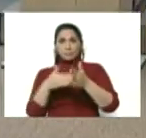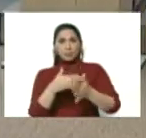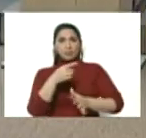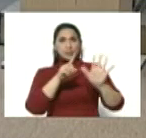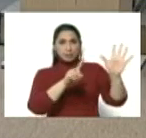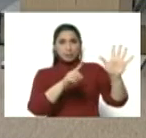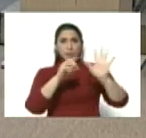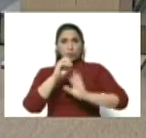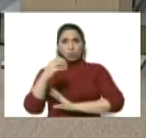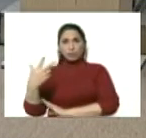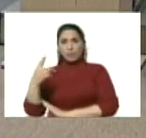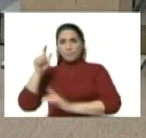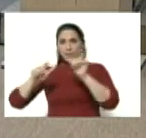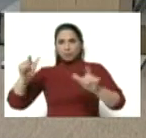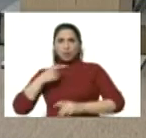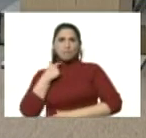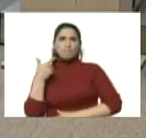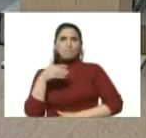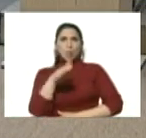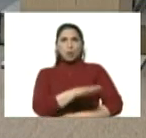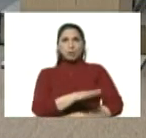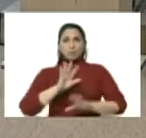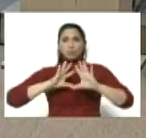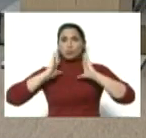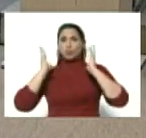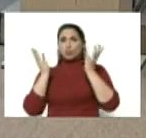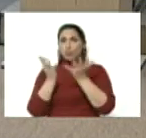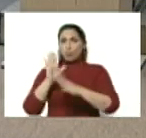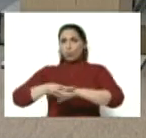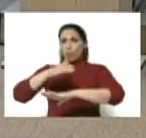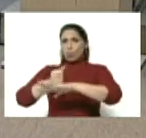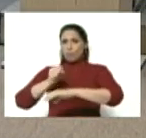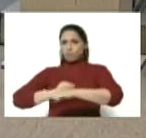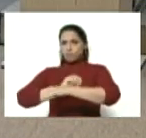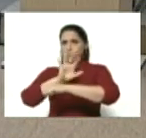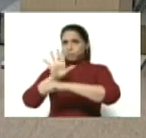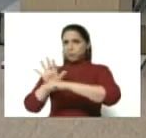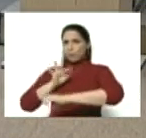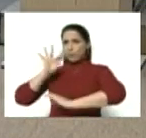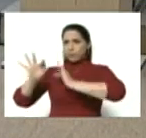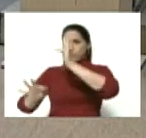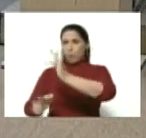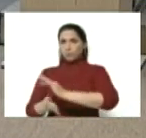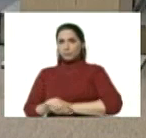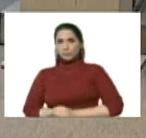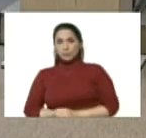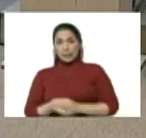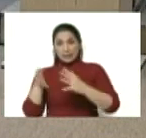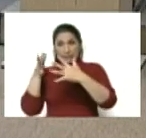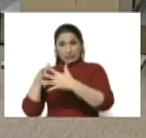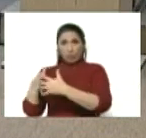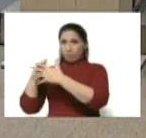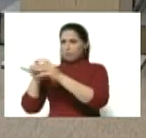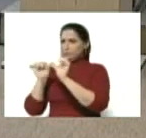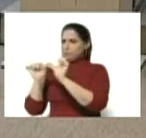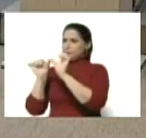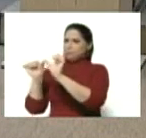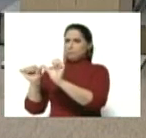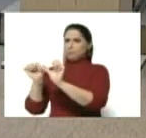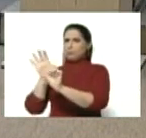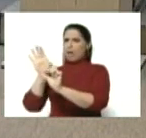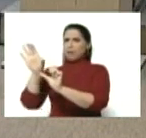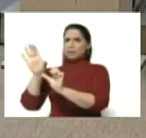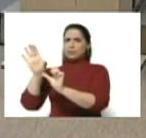286.603 personas fallecidas por esta pandemia del COVID-19. Estados Unidos sigue siendo el